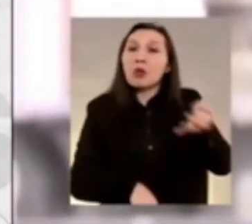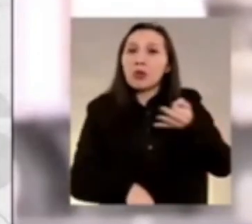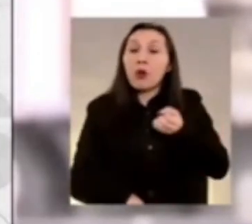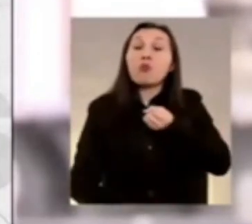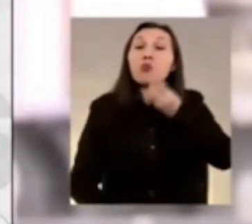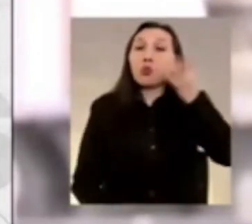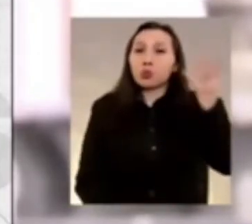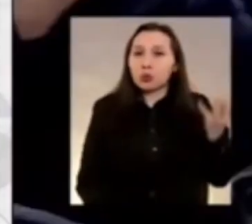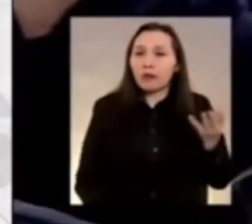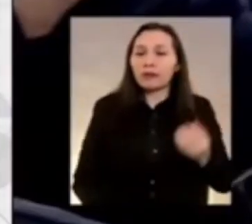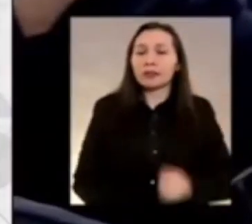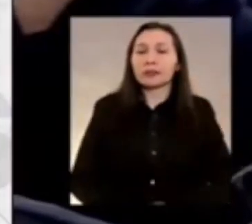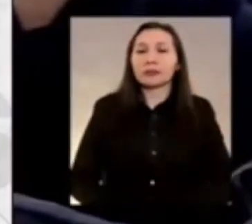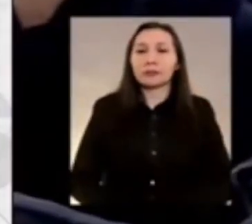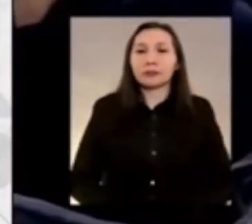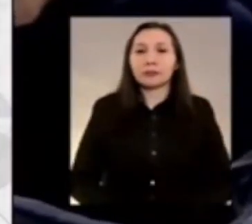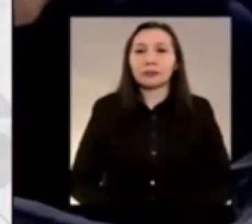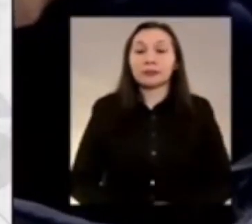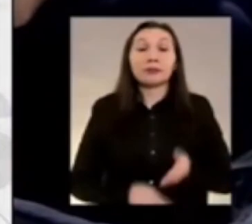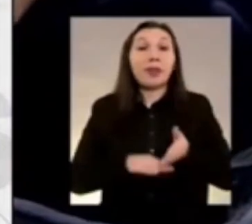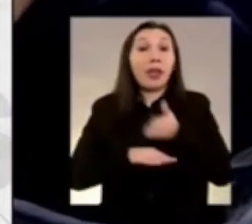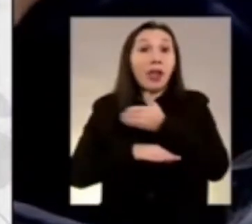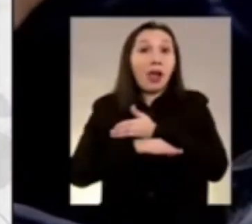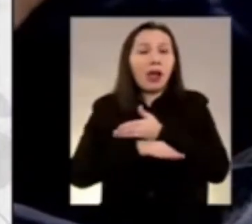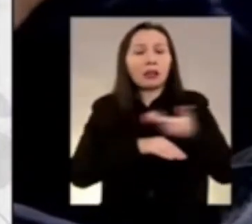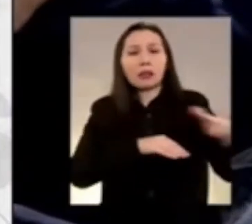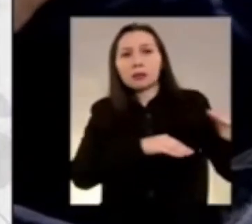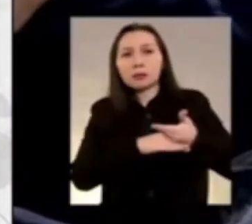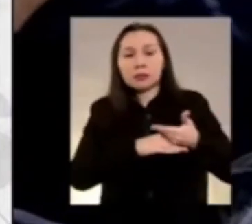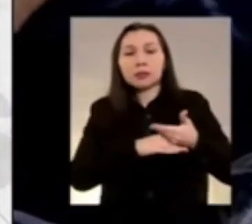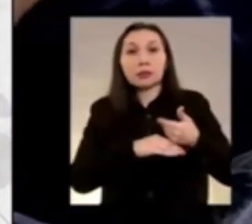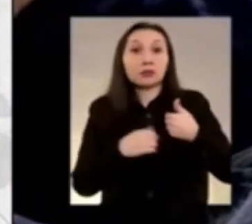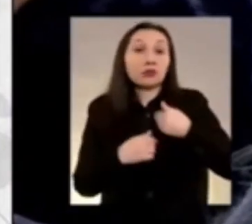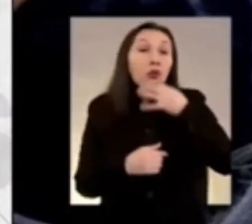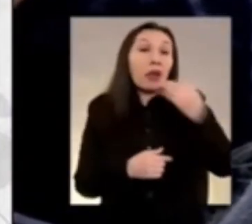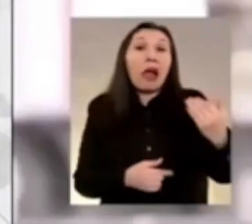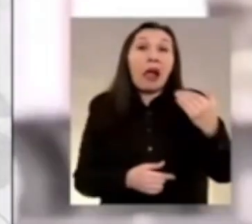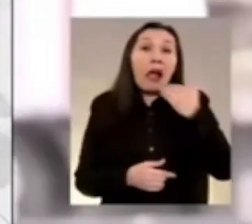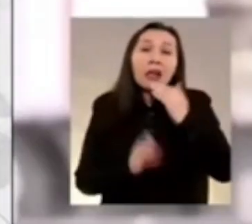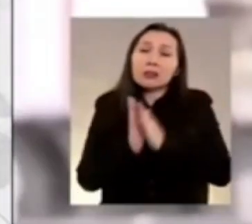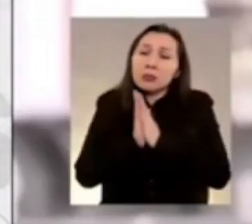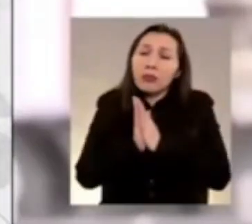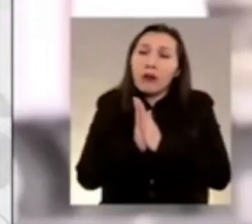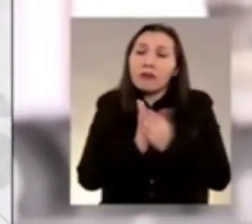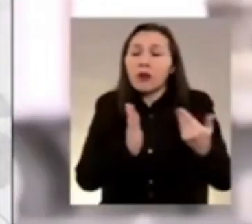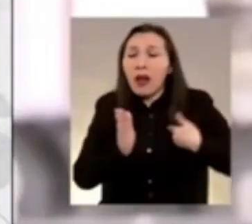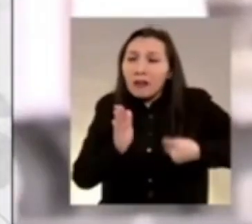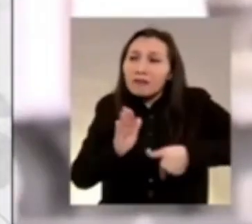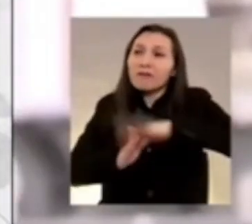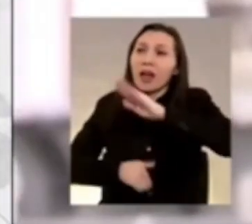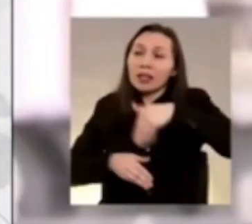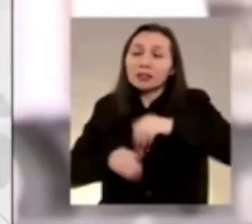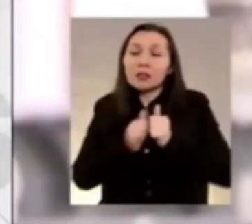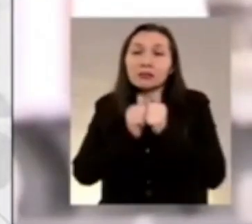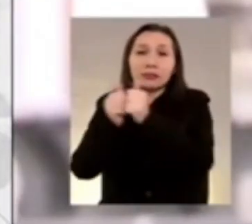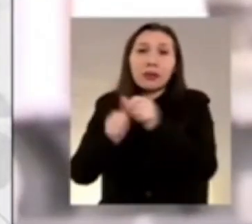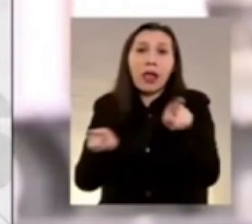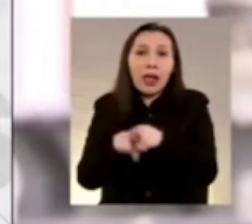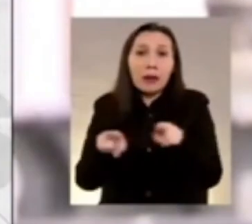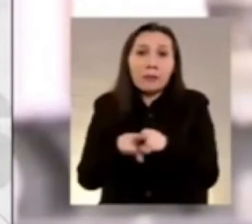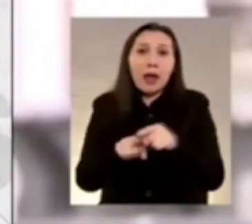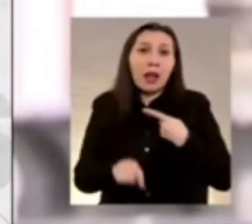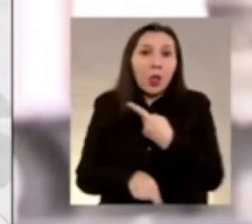tantas veces. Antes de exigirnos, yo diría casi implorarnos que saliéramos junto a mi hermana